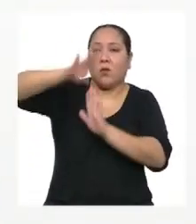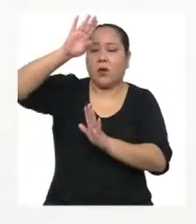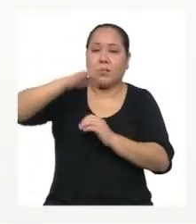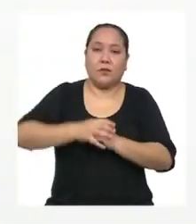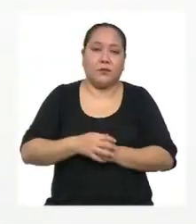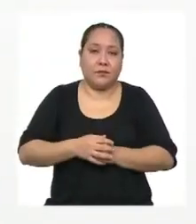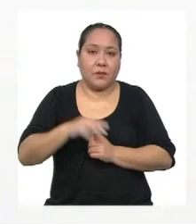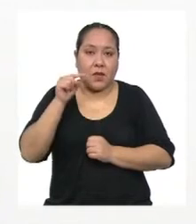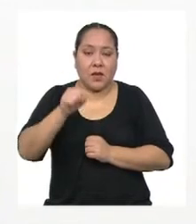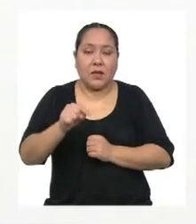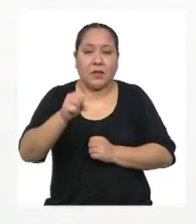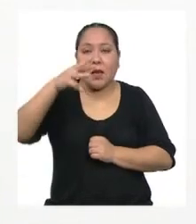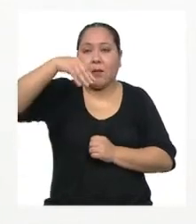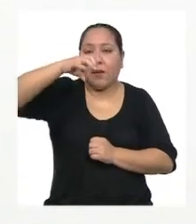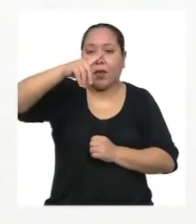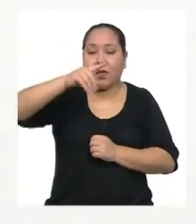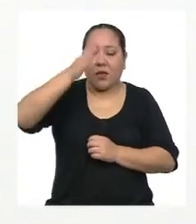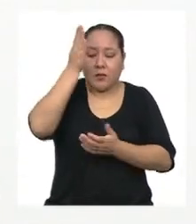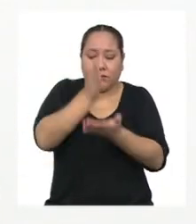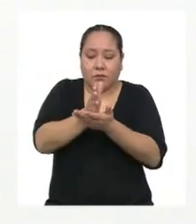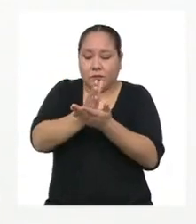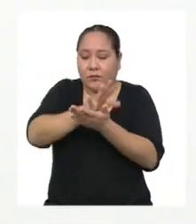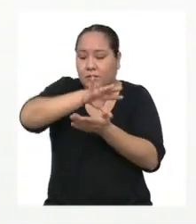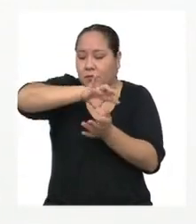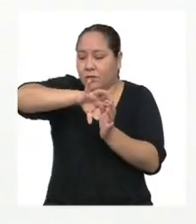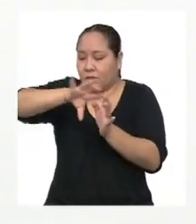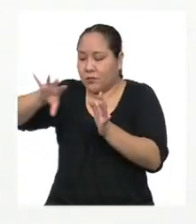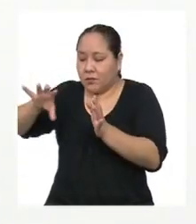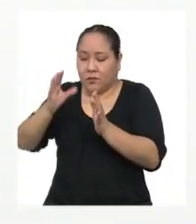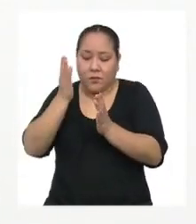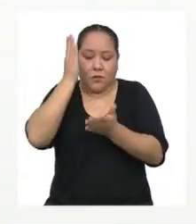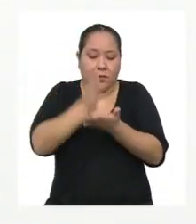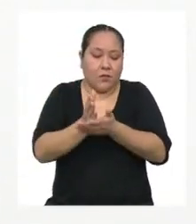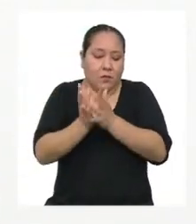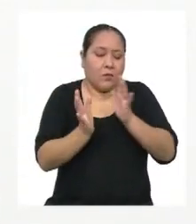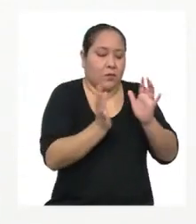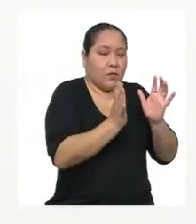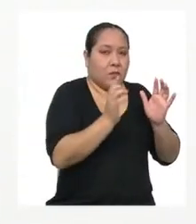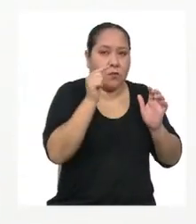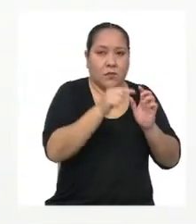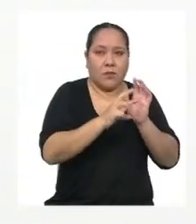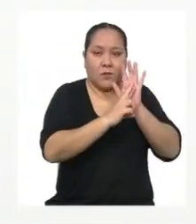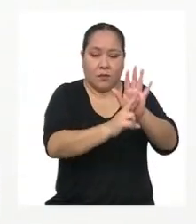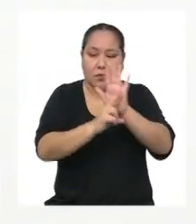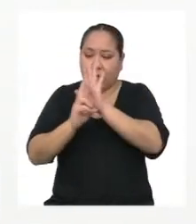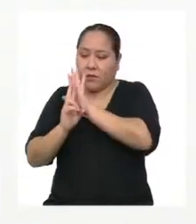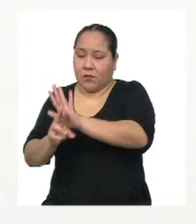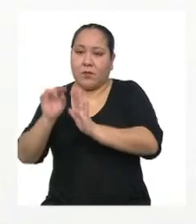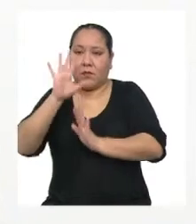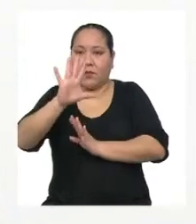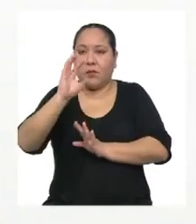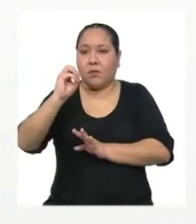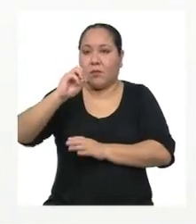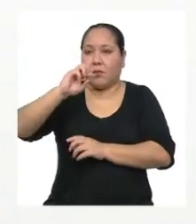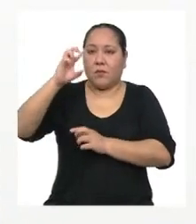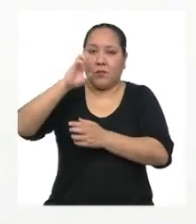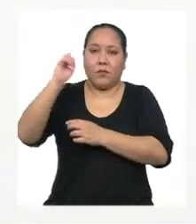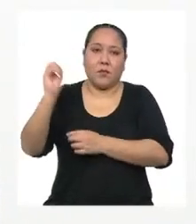la mediana divide a la muestra en dos grupos, donde cada uno de ellos representa al 50%.